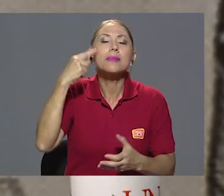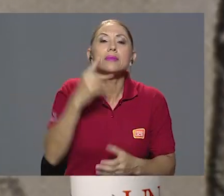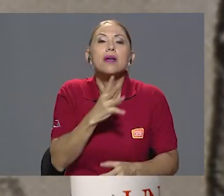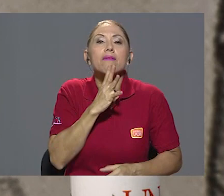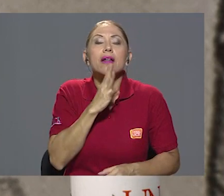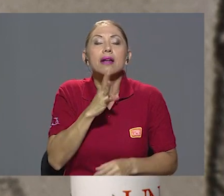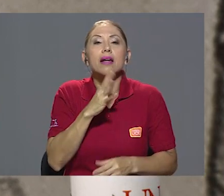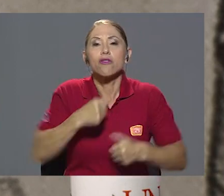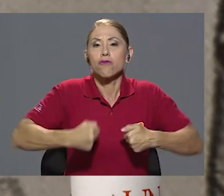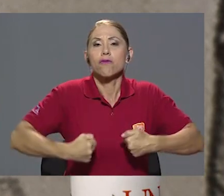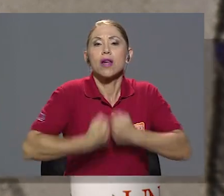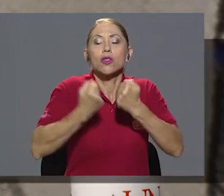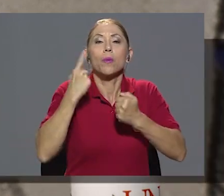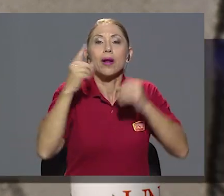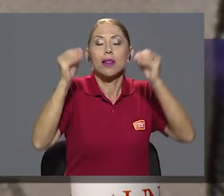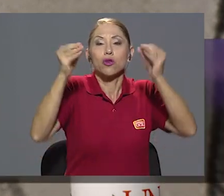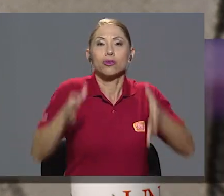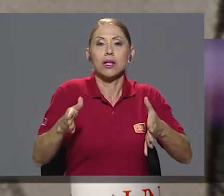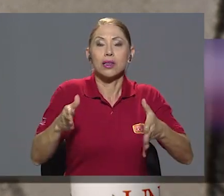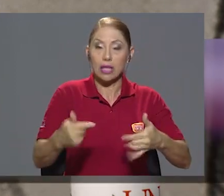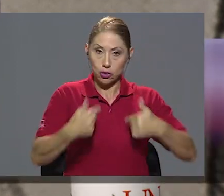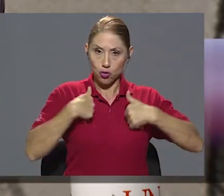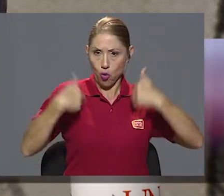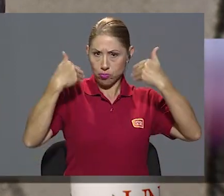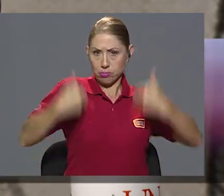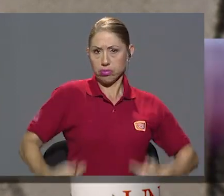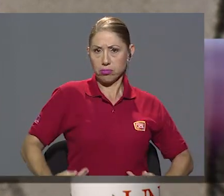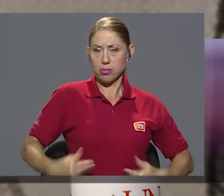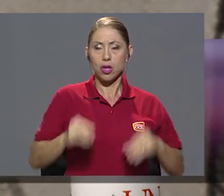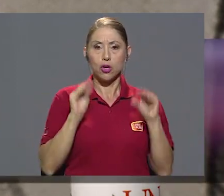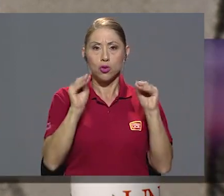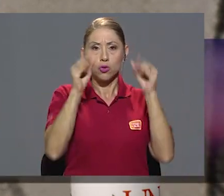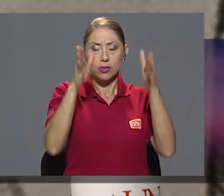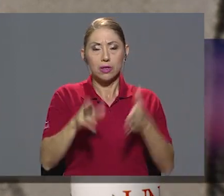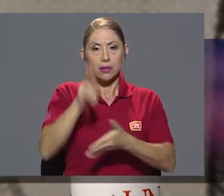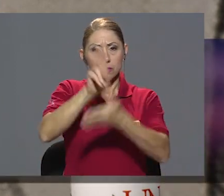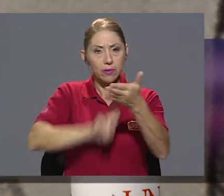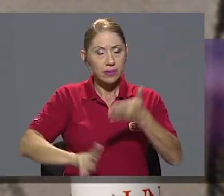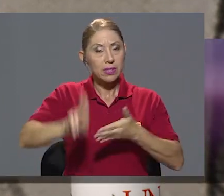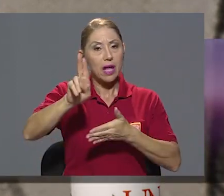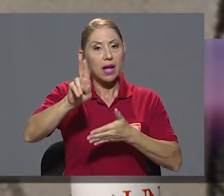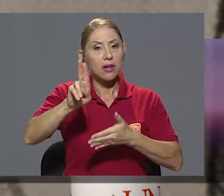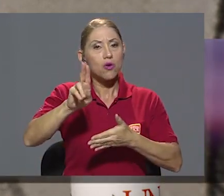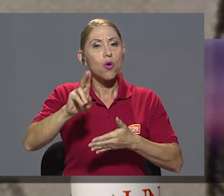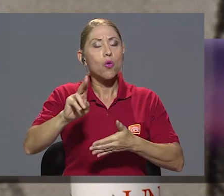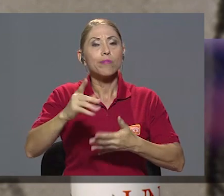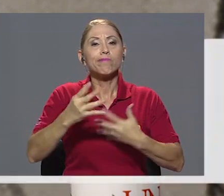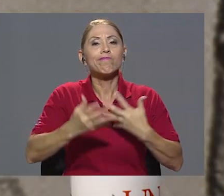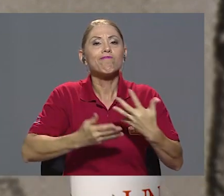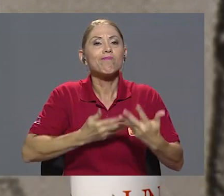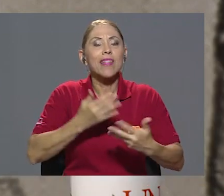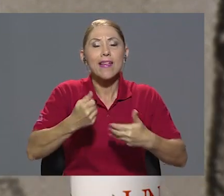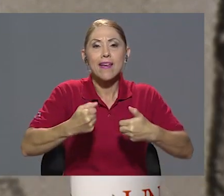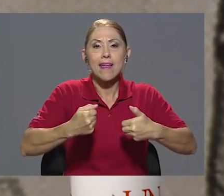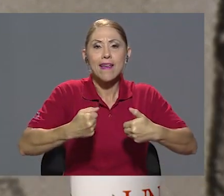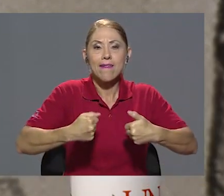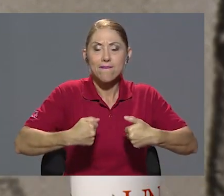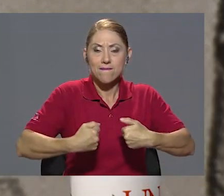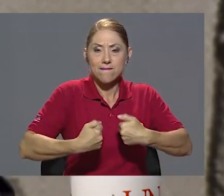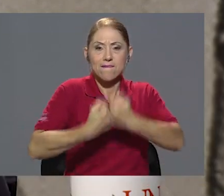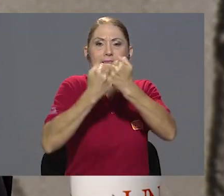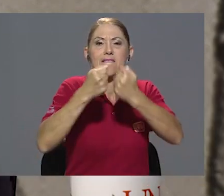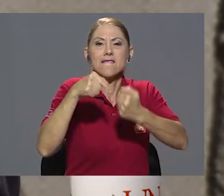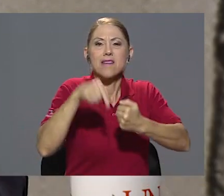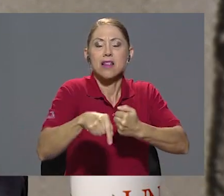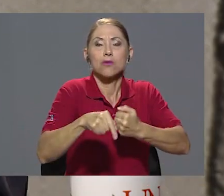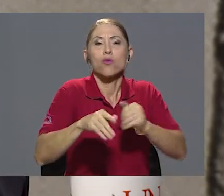para el docente. Es decir, yo docente universitario, ¿cómo puedo enfrentar un